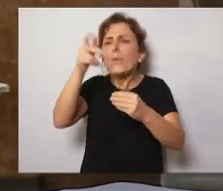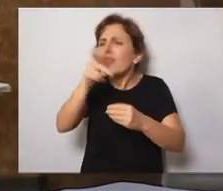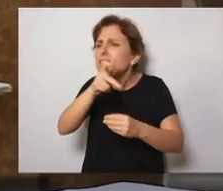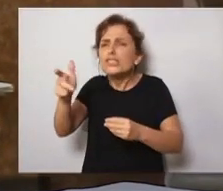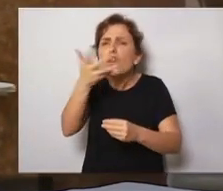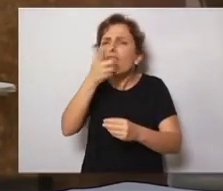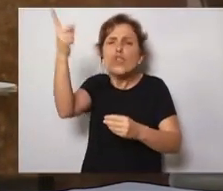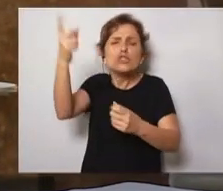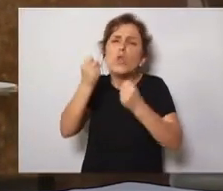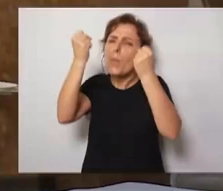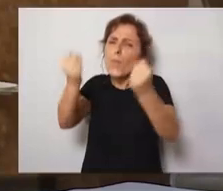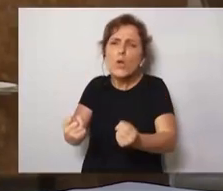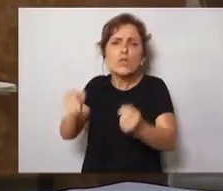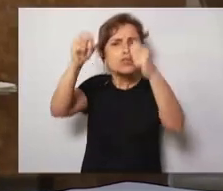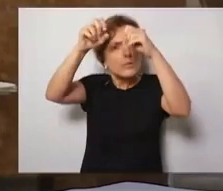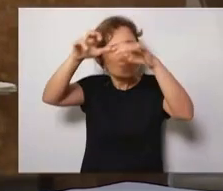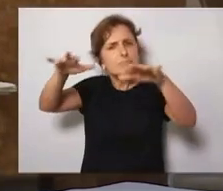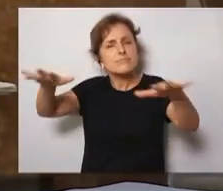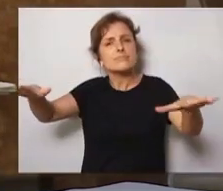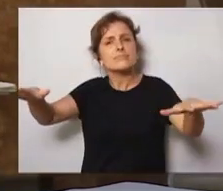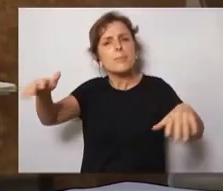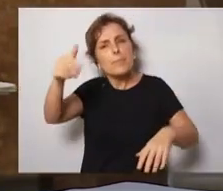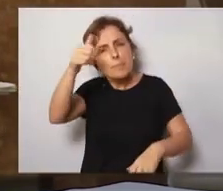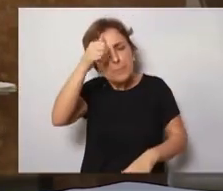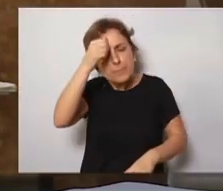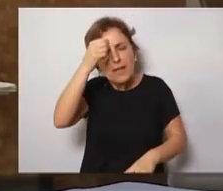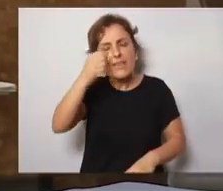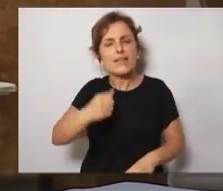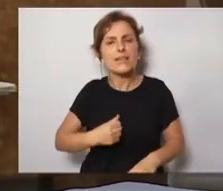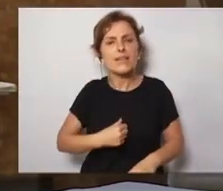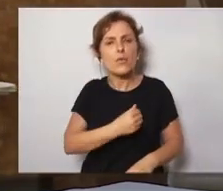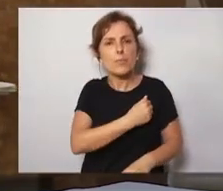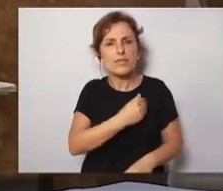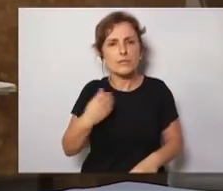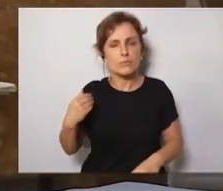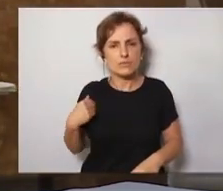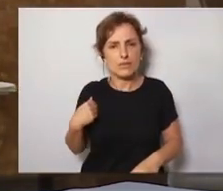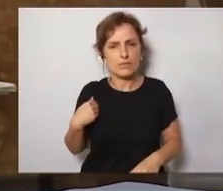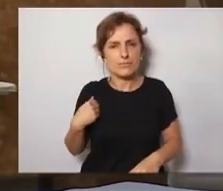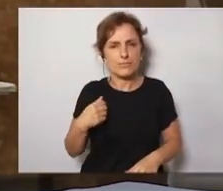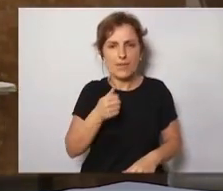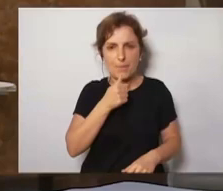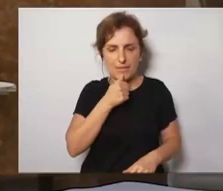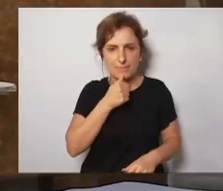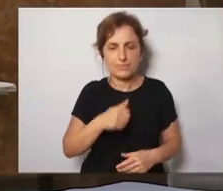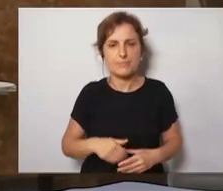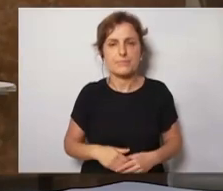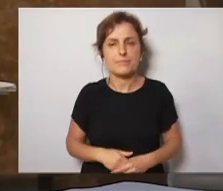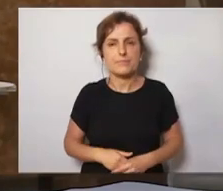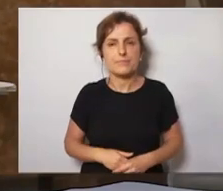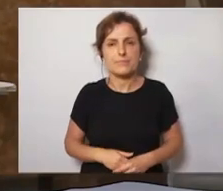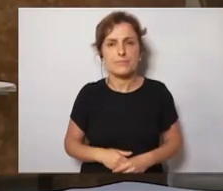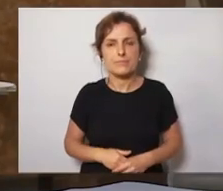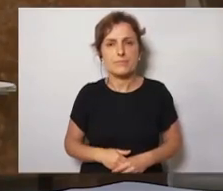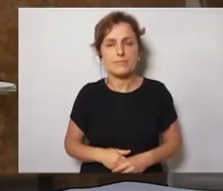bendición de dios todopoderoso padre hijo y espíritu santo amén